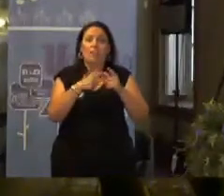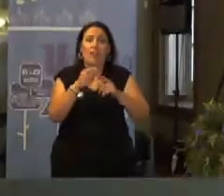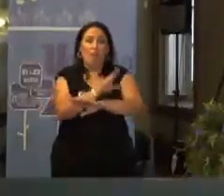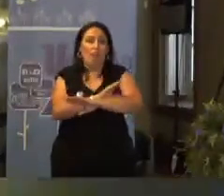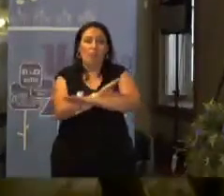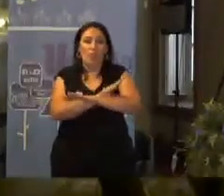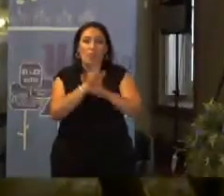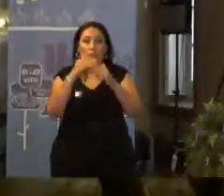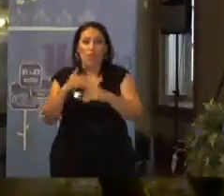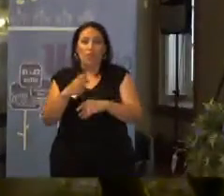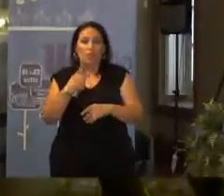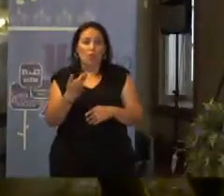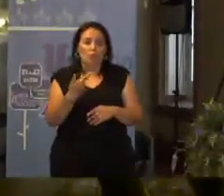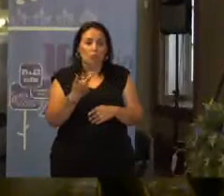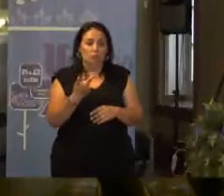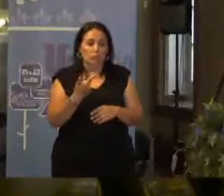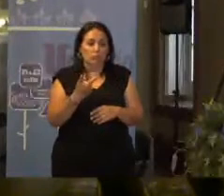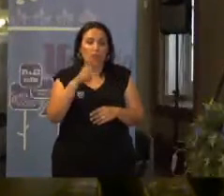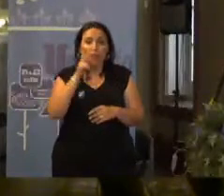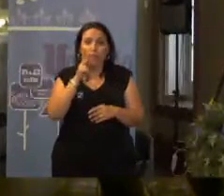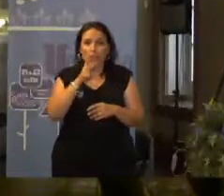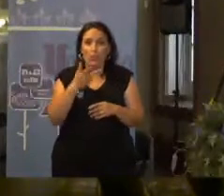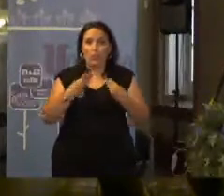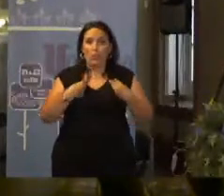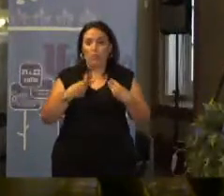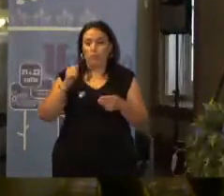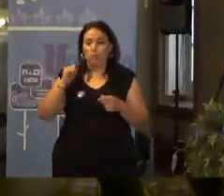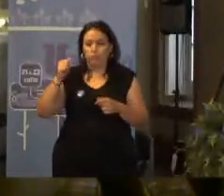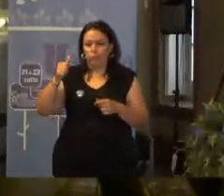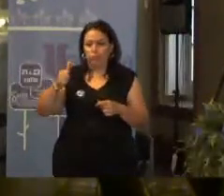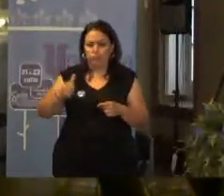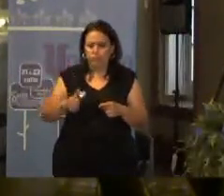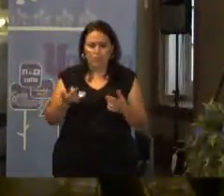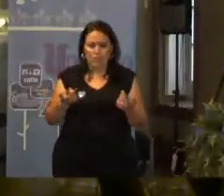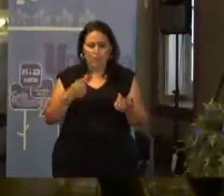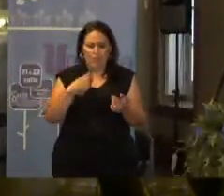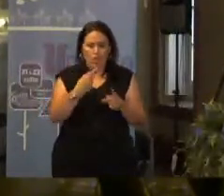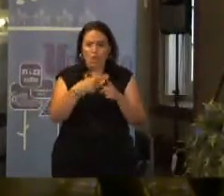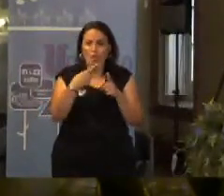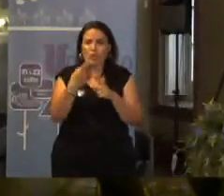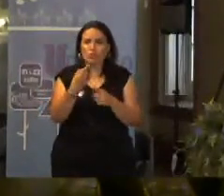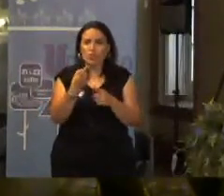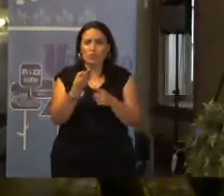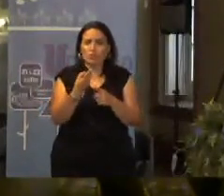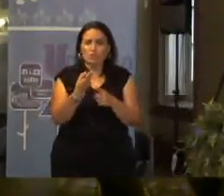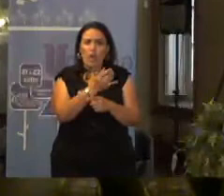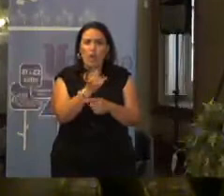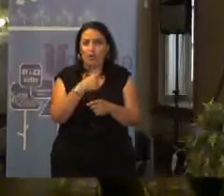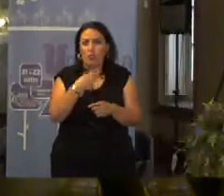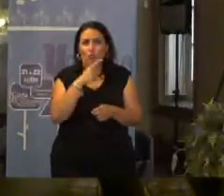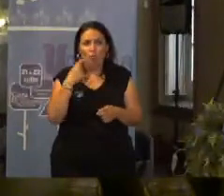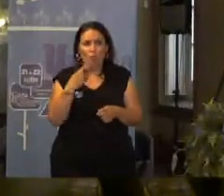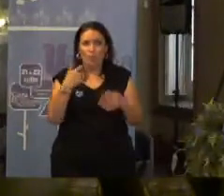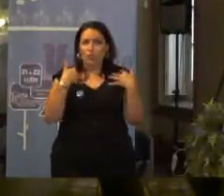entón é un sitio que me doe terriblemente pois as cousas que pasan. É só un comentario